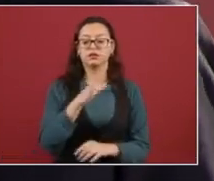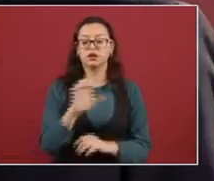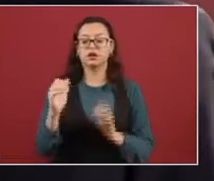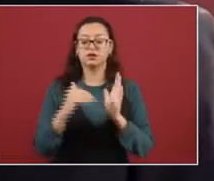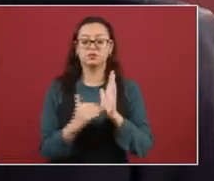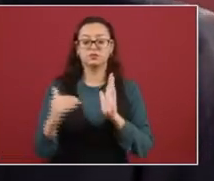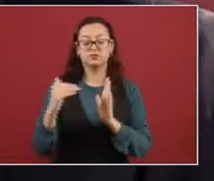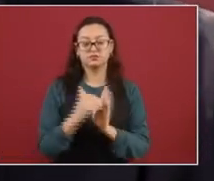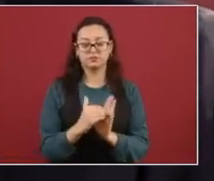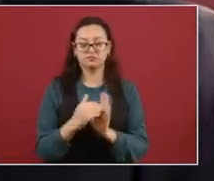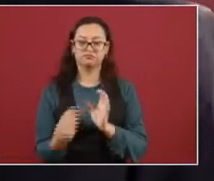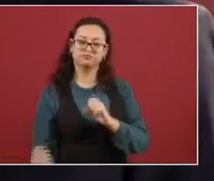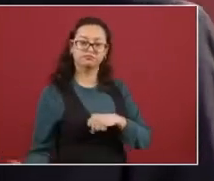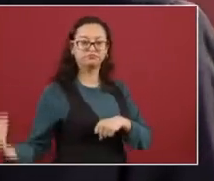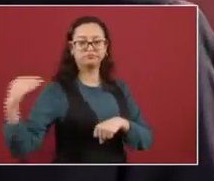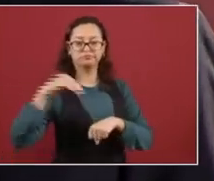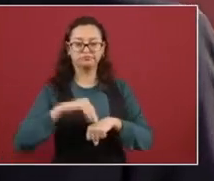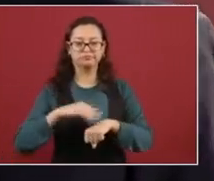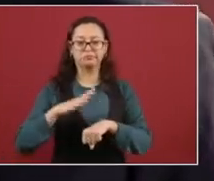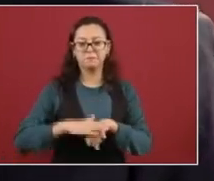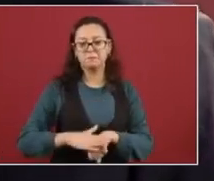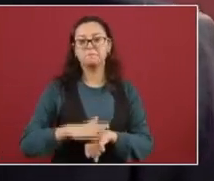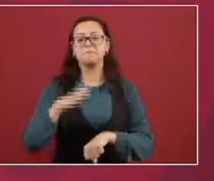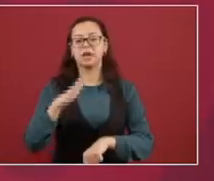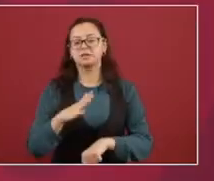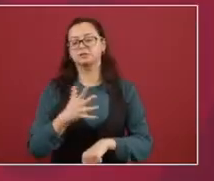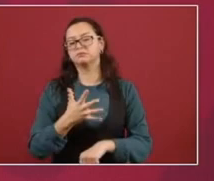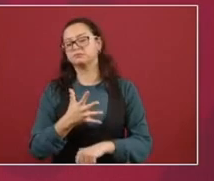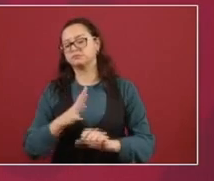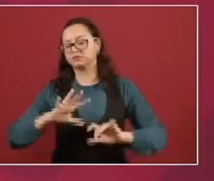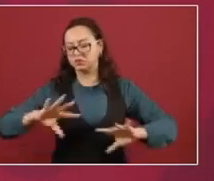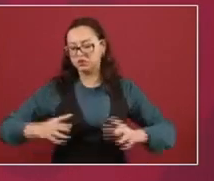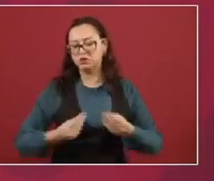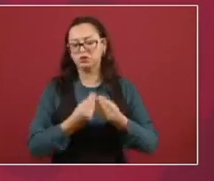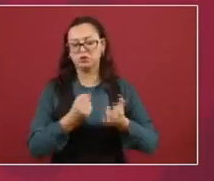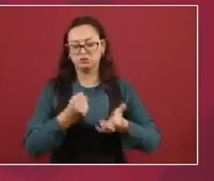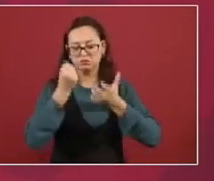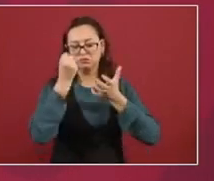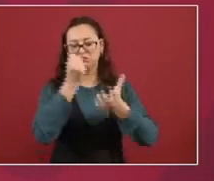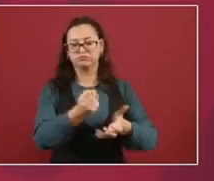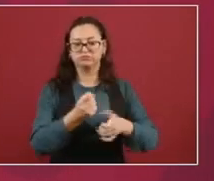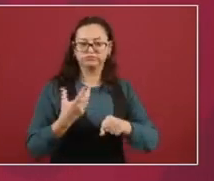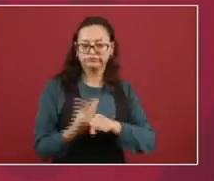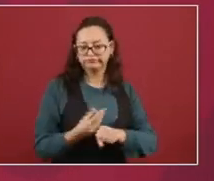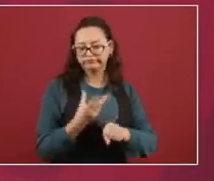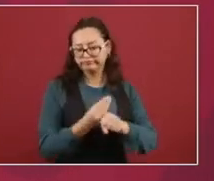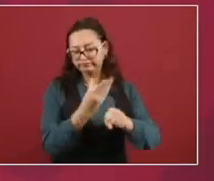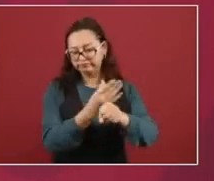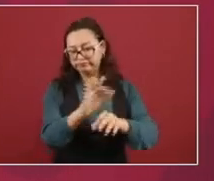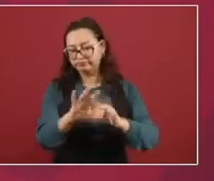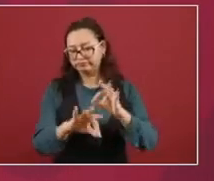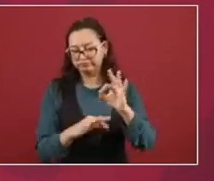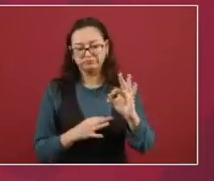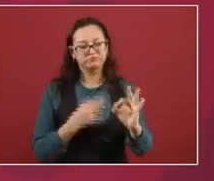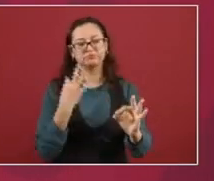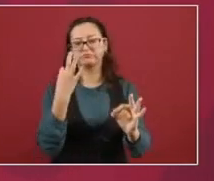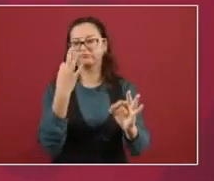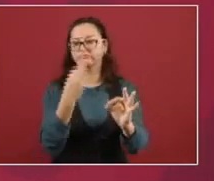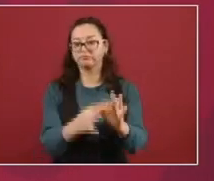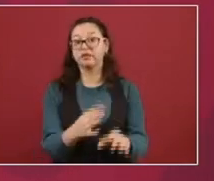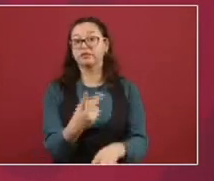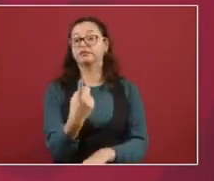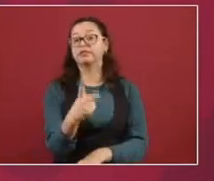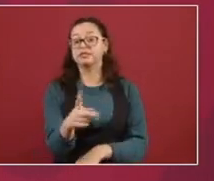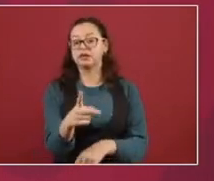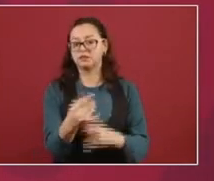3.500 millones más, que es lo que se estima va a costar en total la obra para